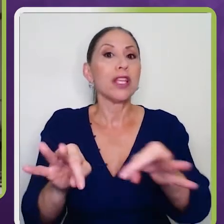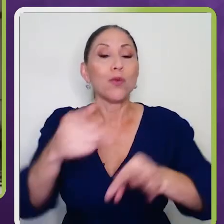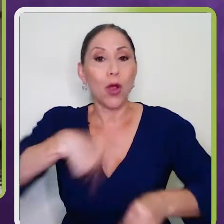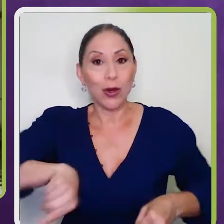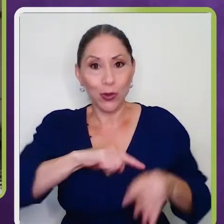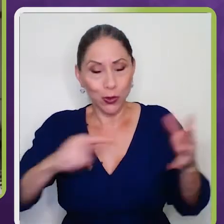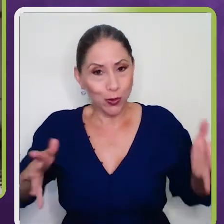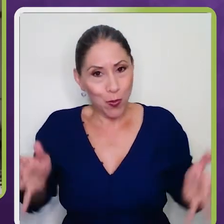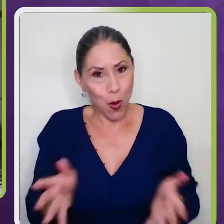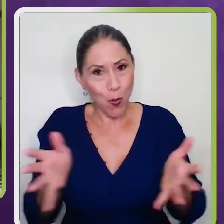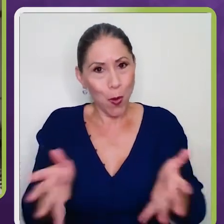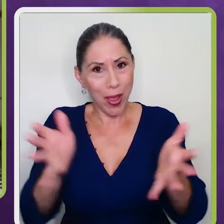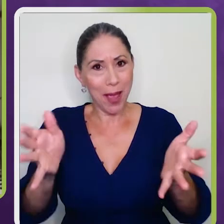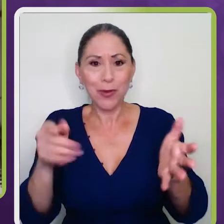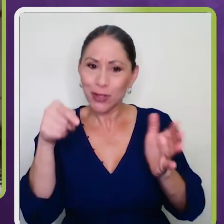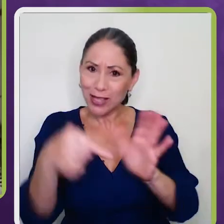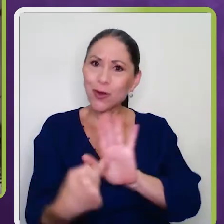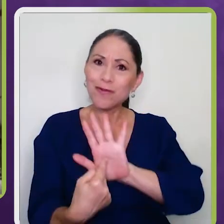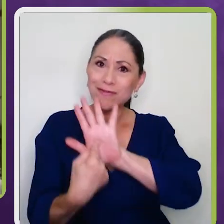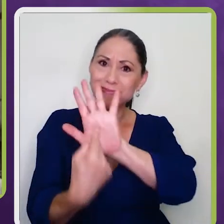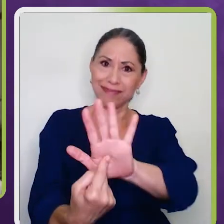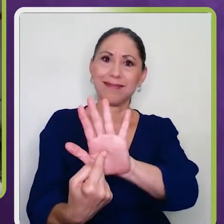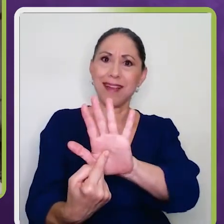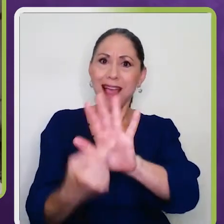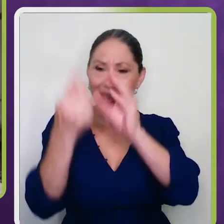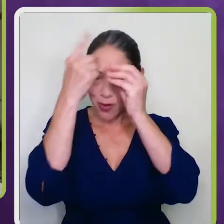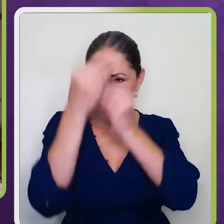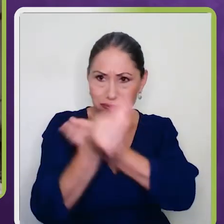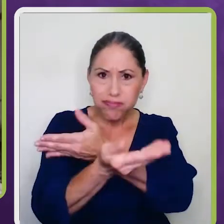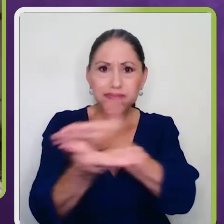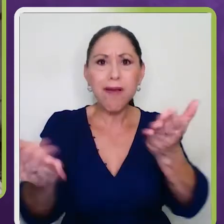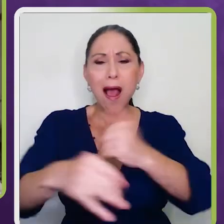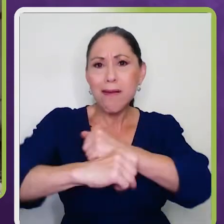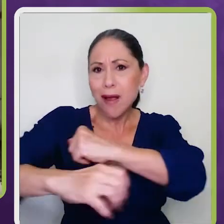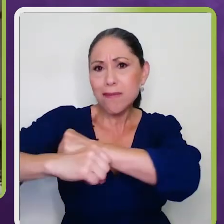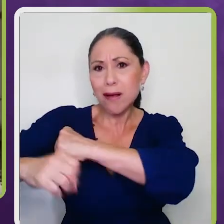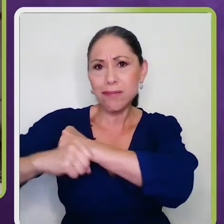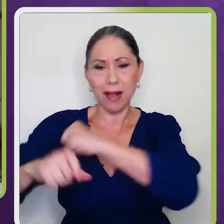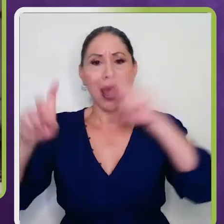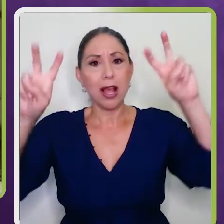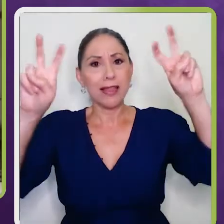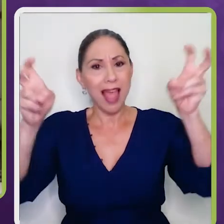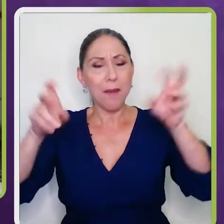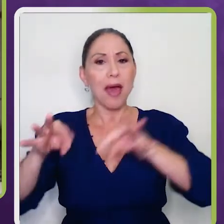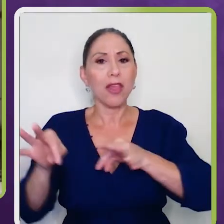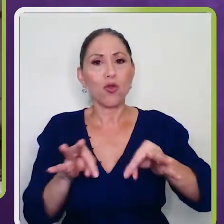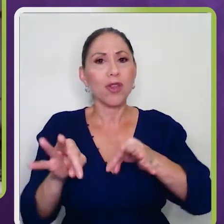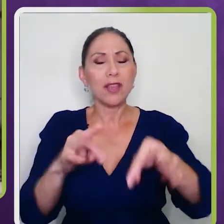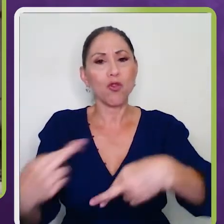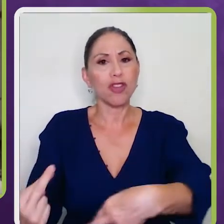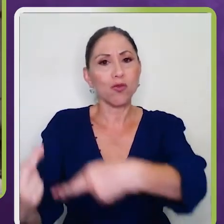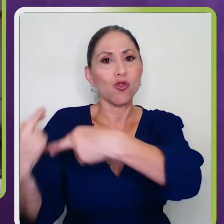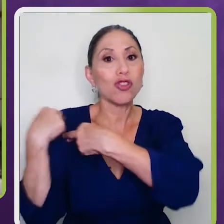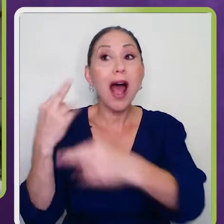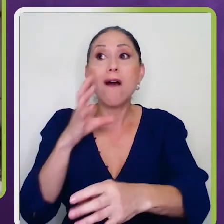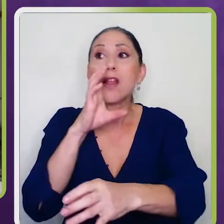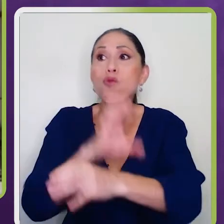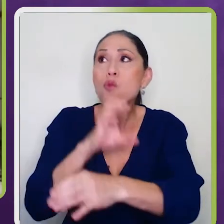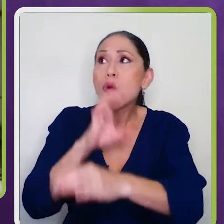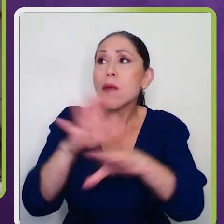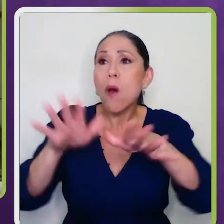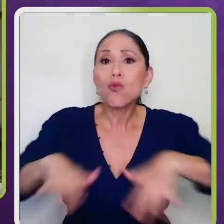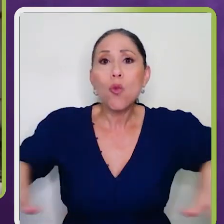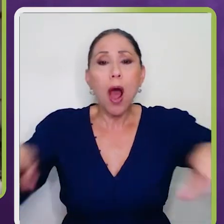que es lo que posicionamos, que es lo que anunciamos. Es un tema de turismo responsable, sustentable, de